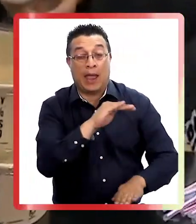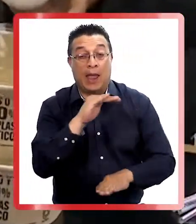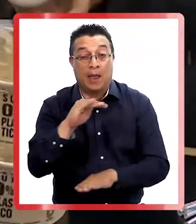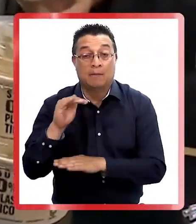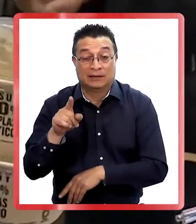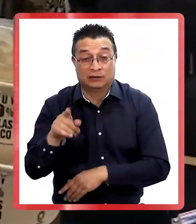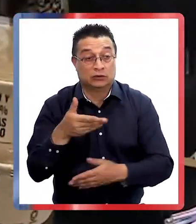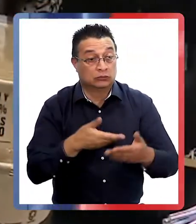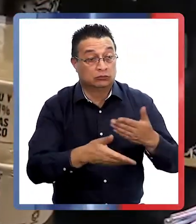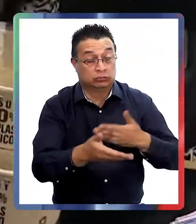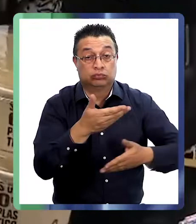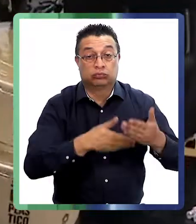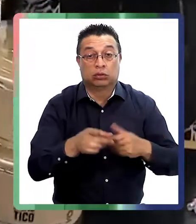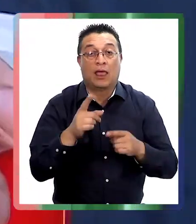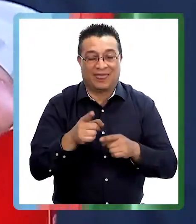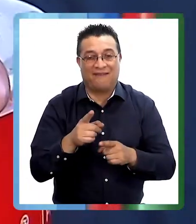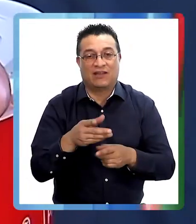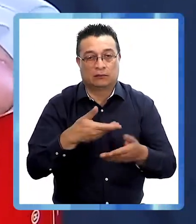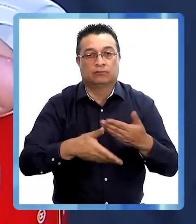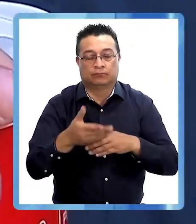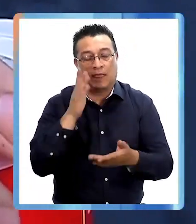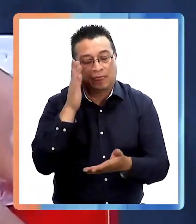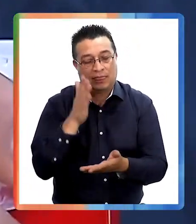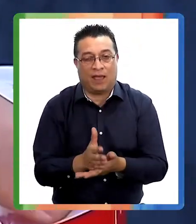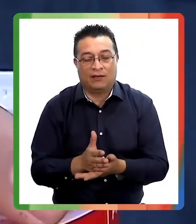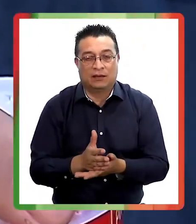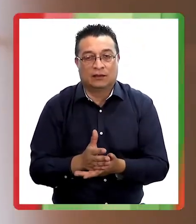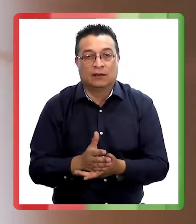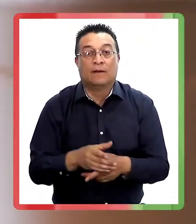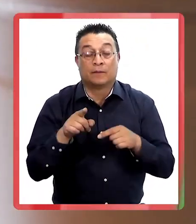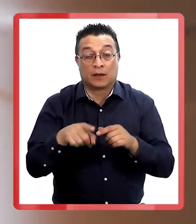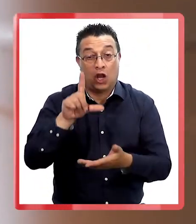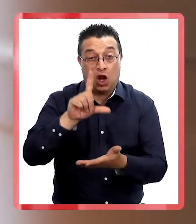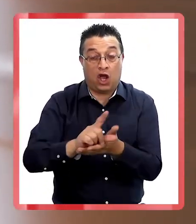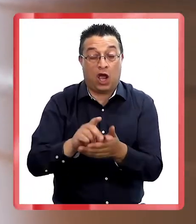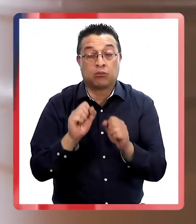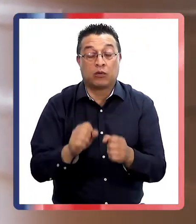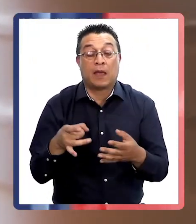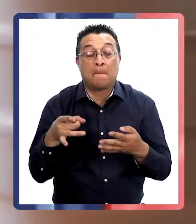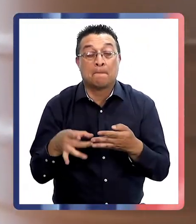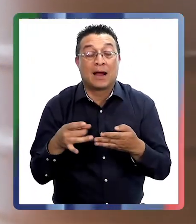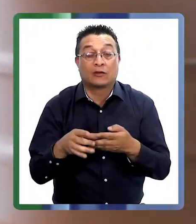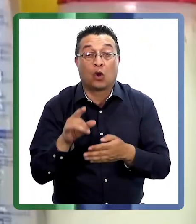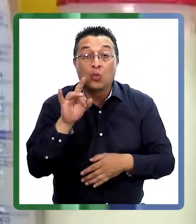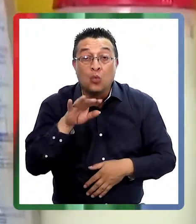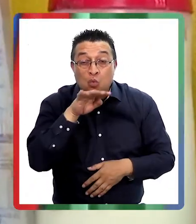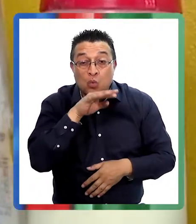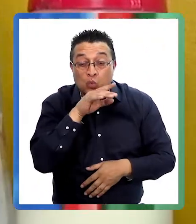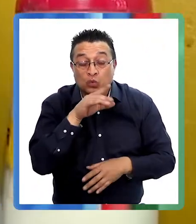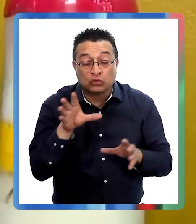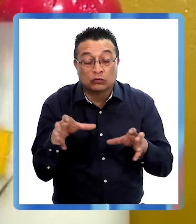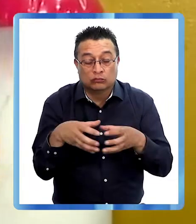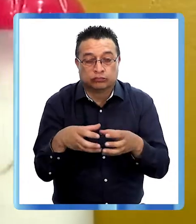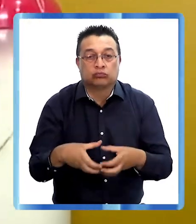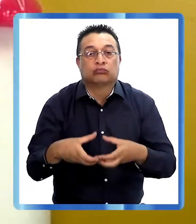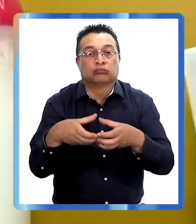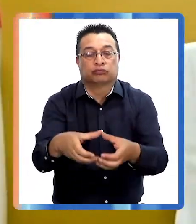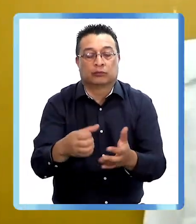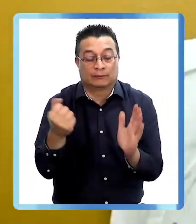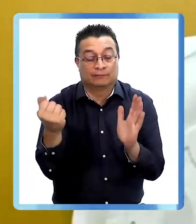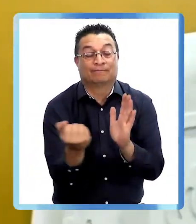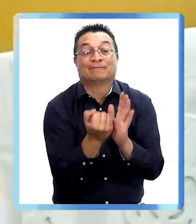ellos distribuyen tienen que ser retornables. En este tipo de locales solo podrán entregar plásticos de un solo uso compostables que